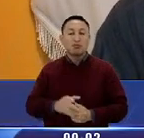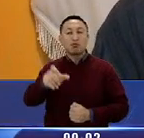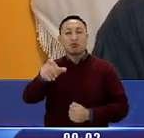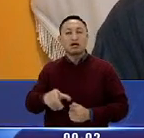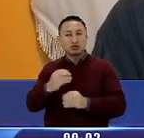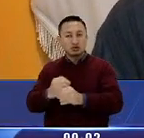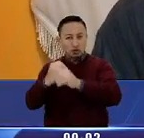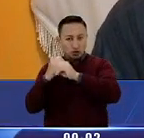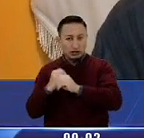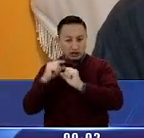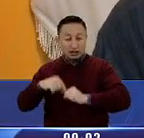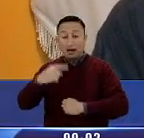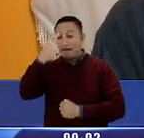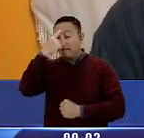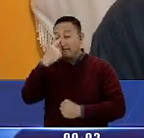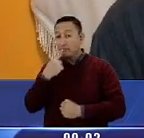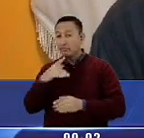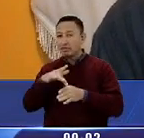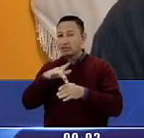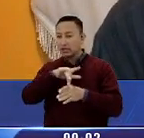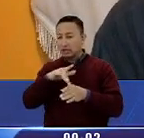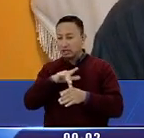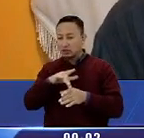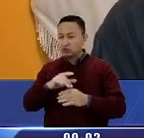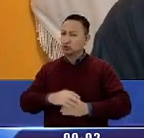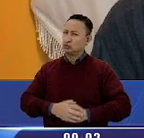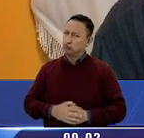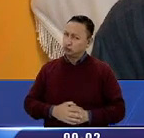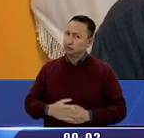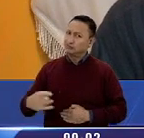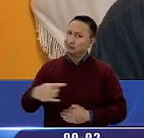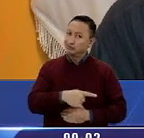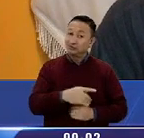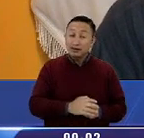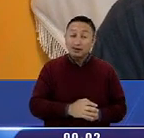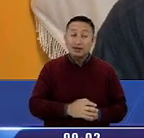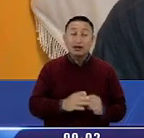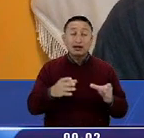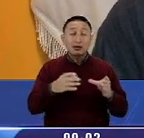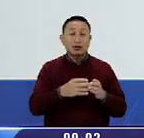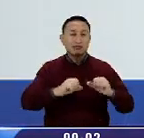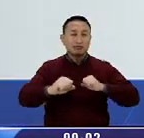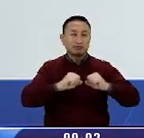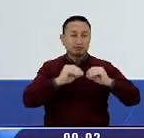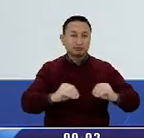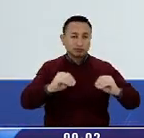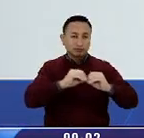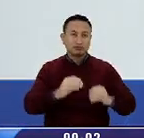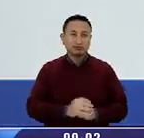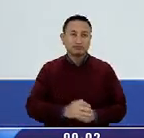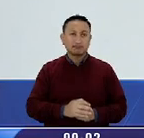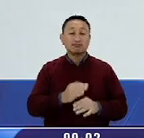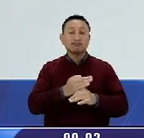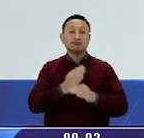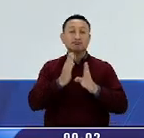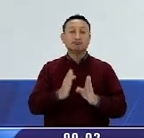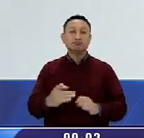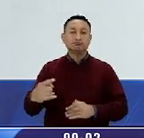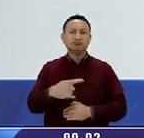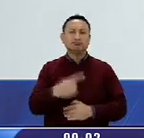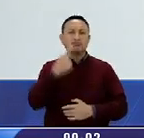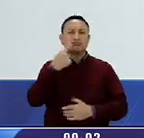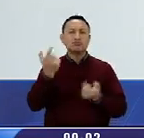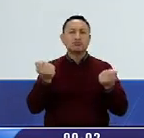obligados que cumplen un perfil de riesgo para estar dentro de esta lista y también se crea la debida diligencia intensificada. Los funcionarios sujetos a